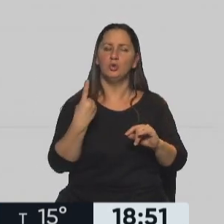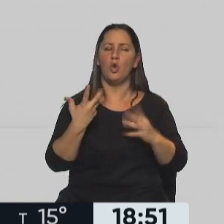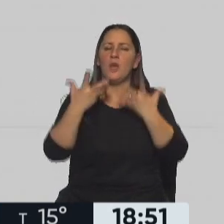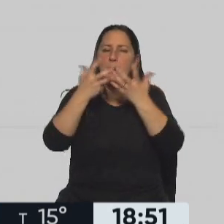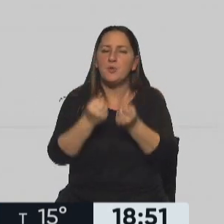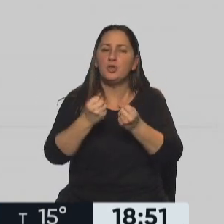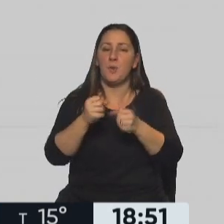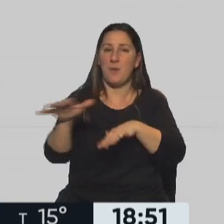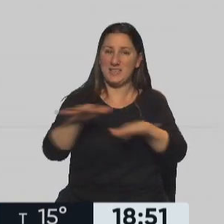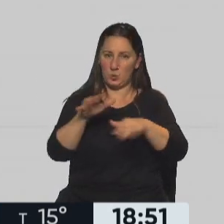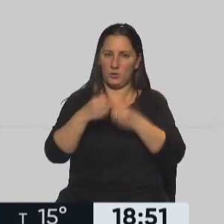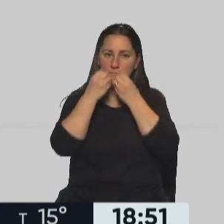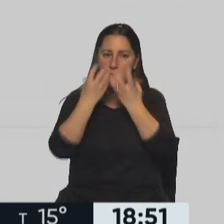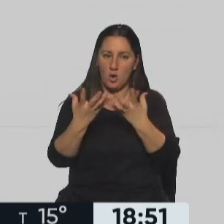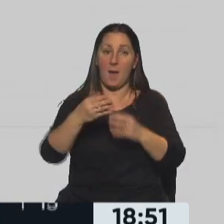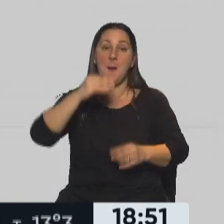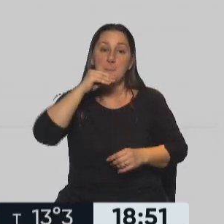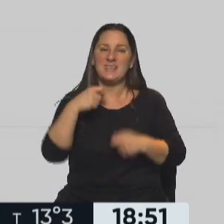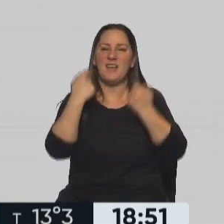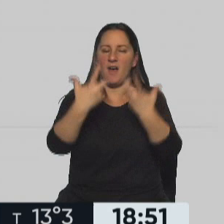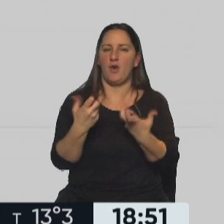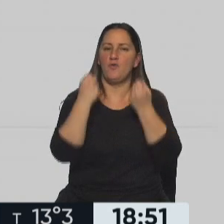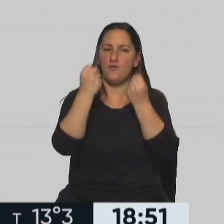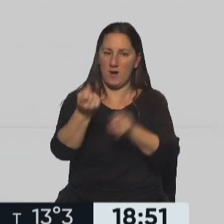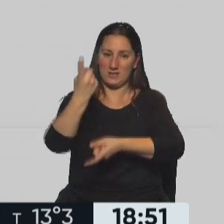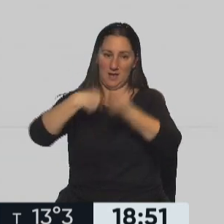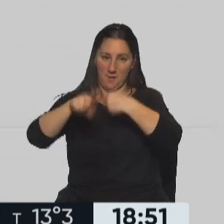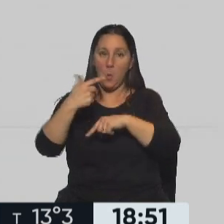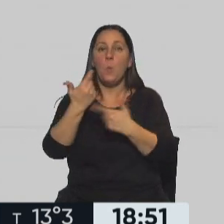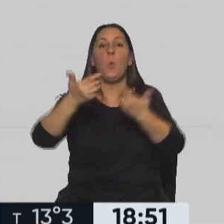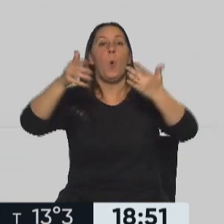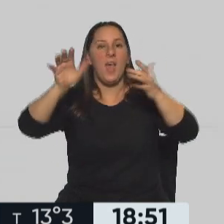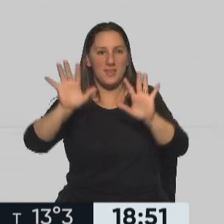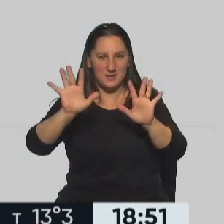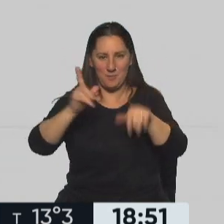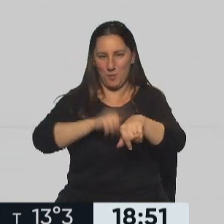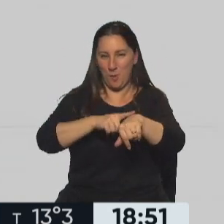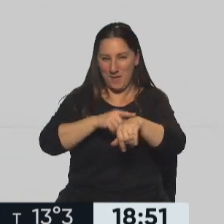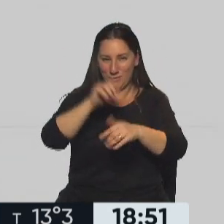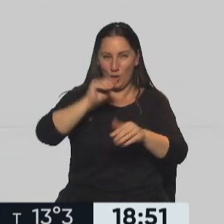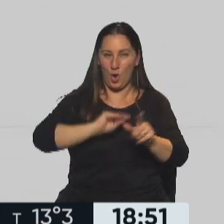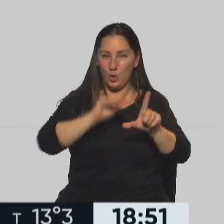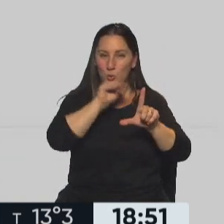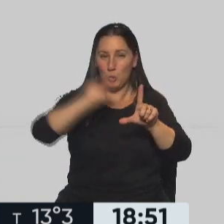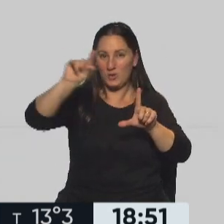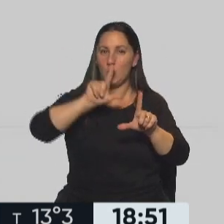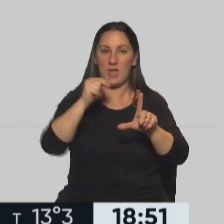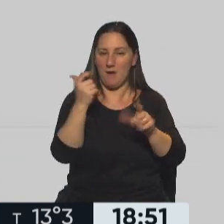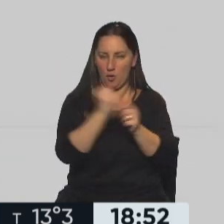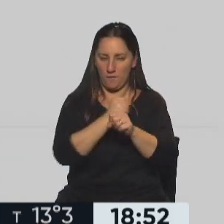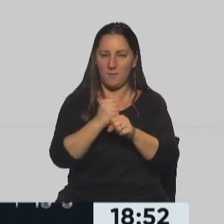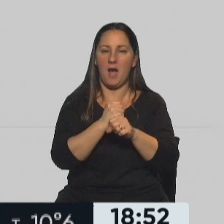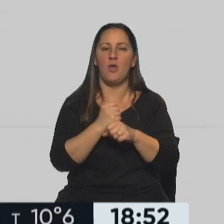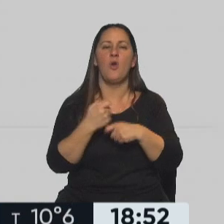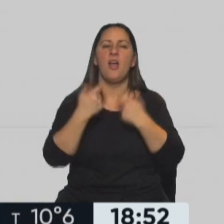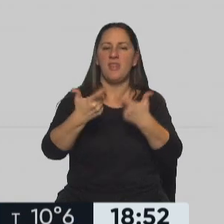esta situación. Y sí. Sergio Massa va a fortalecer, lo dicen potencial porque todavía no estaba confirmado, fortalecería la gestión